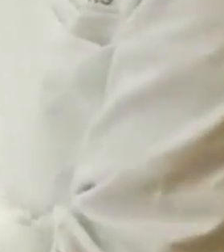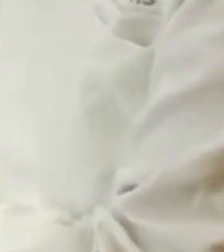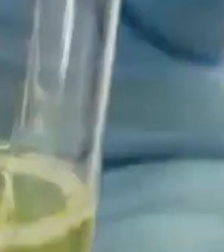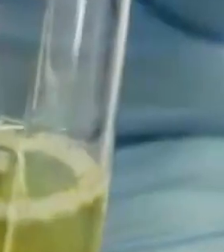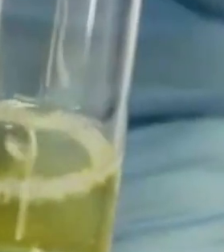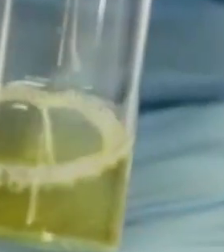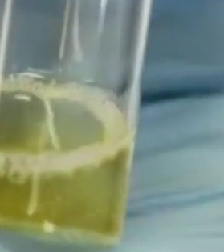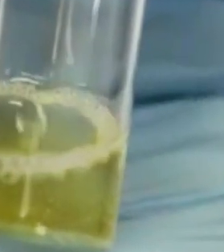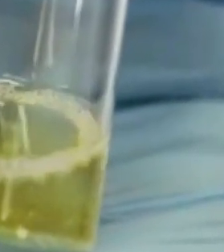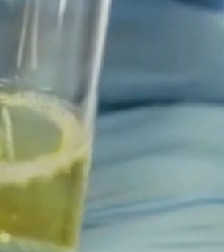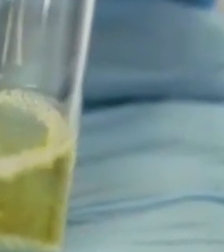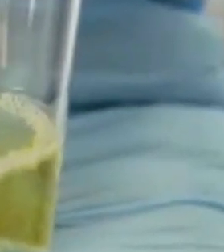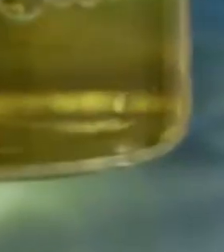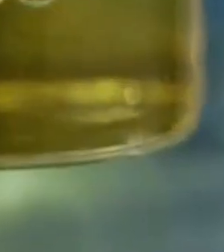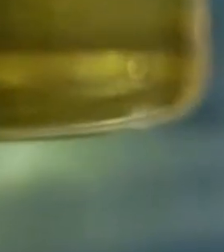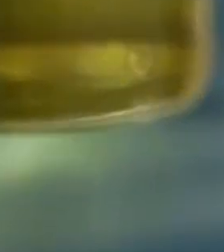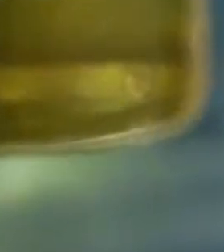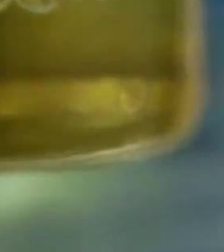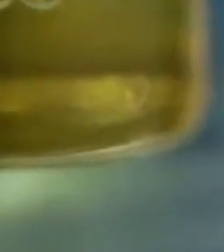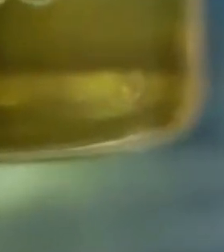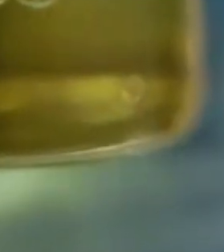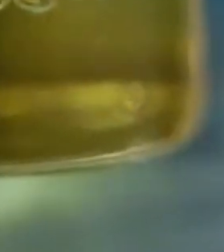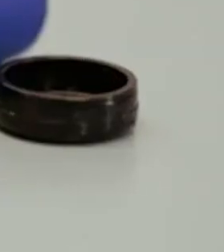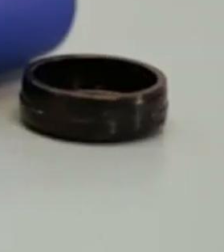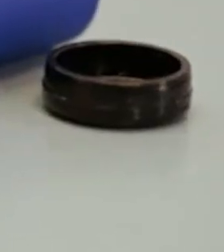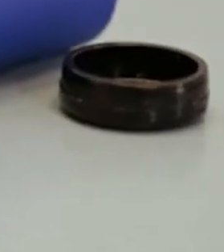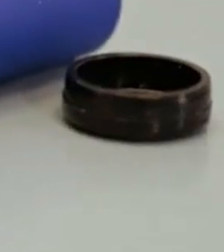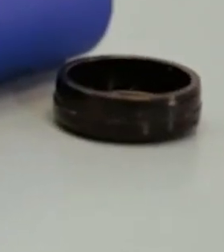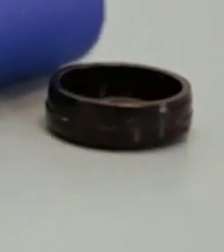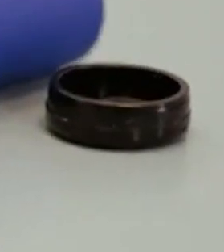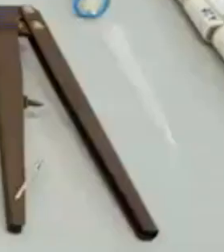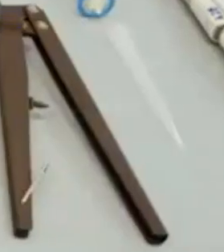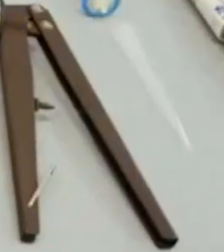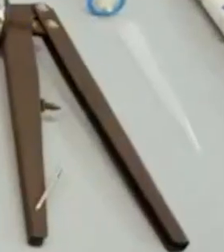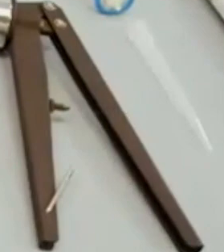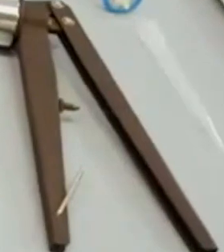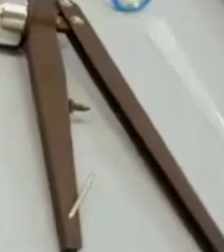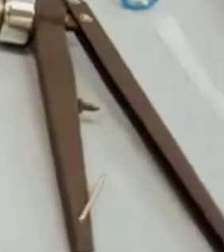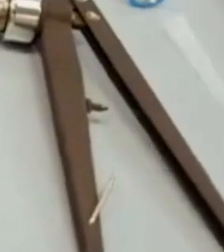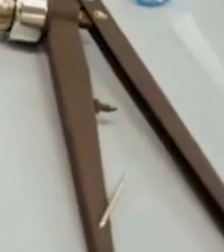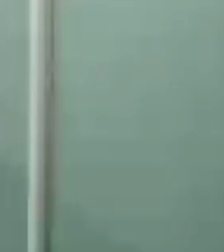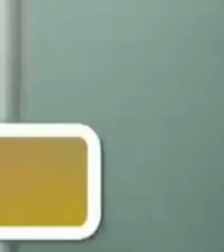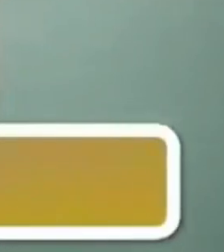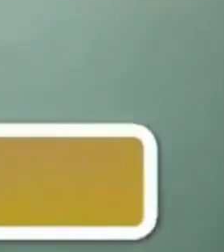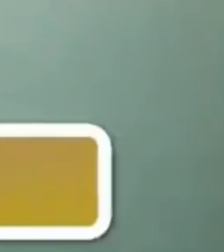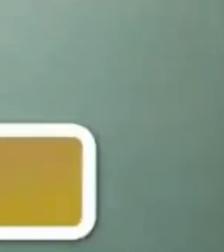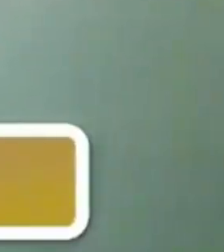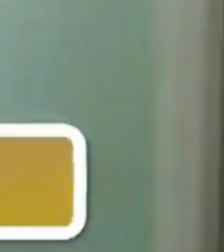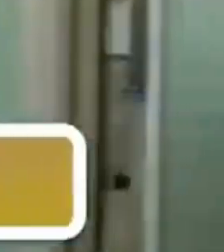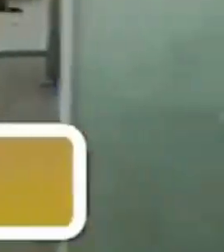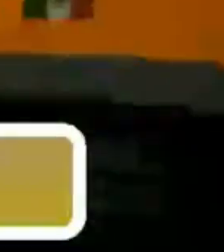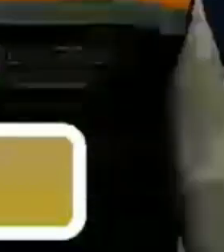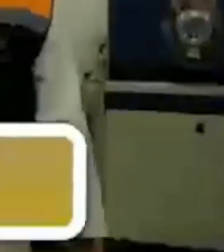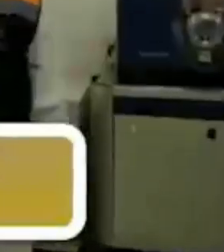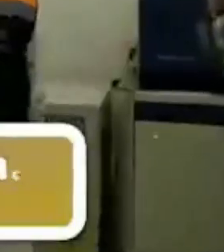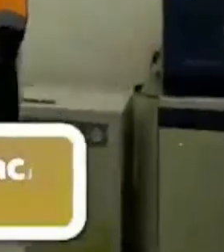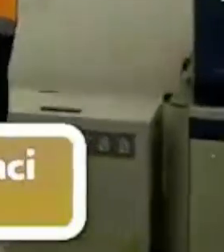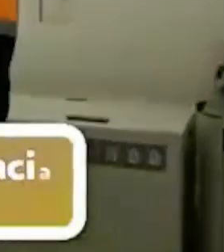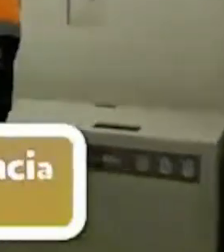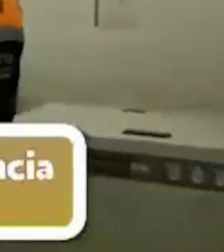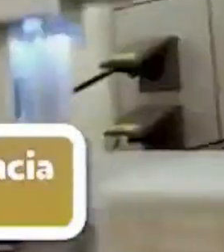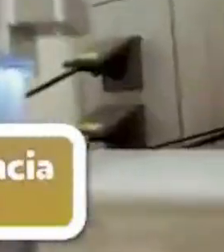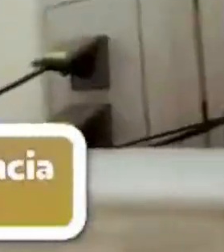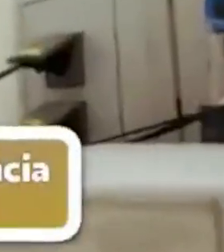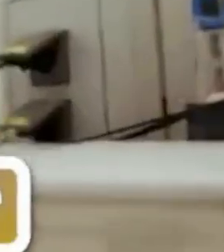que nos muestran en los anuncios. No hay nada que ocultar. Acompáñenos al Laboratorio Nacional de Referencia